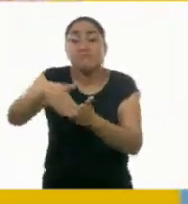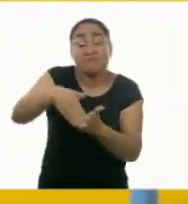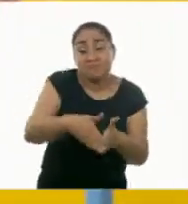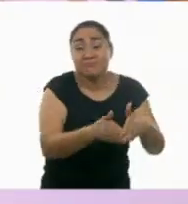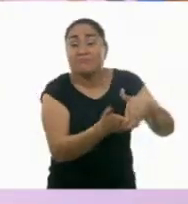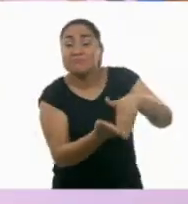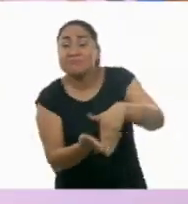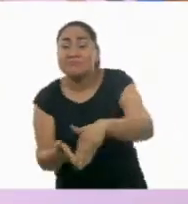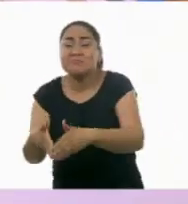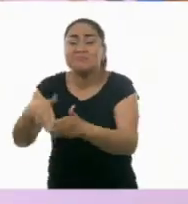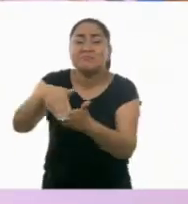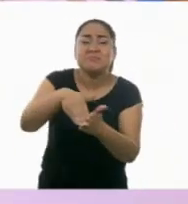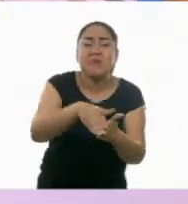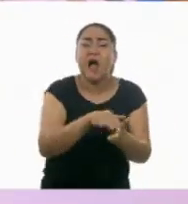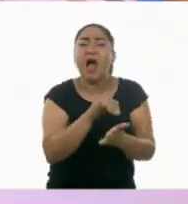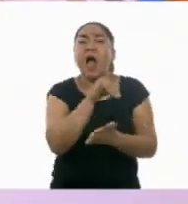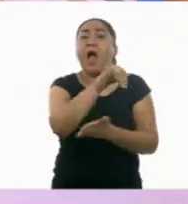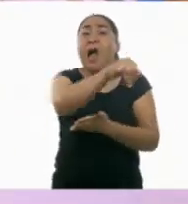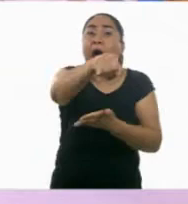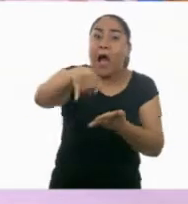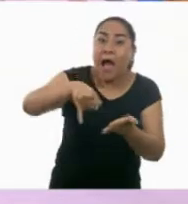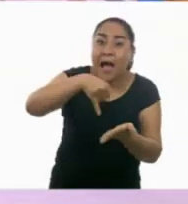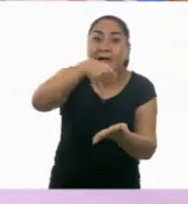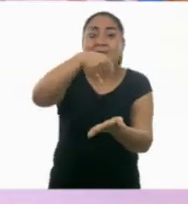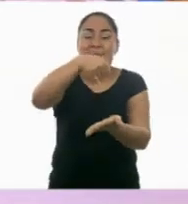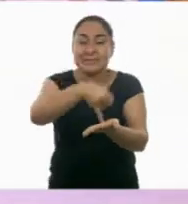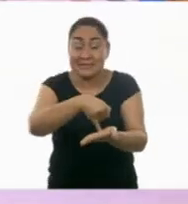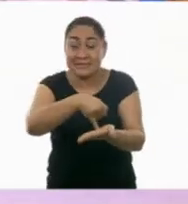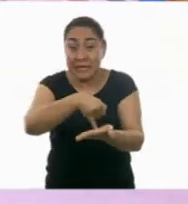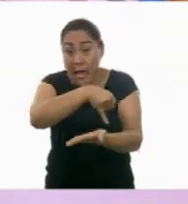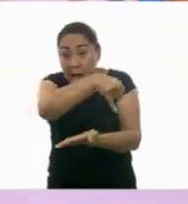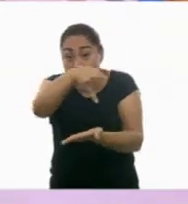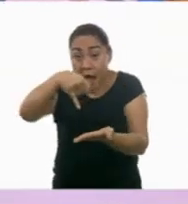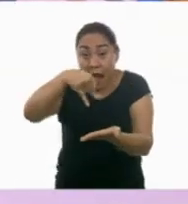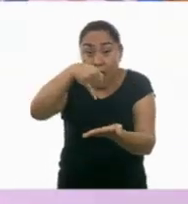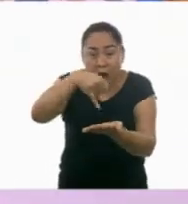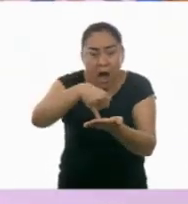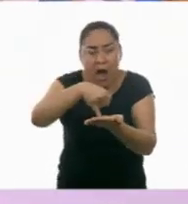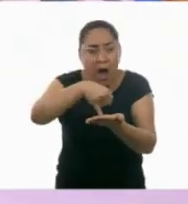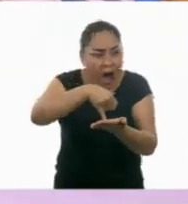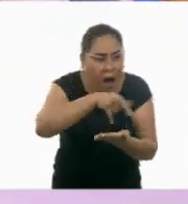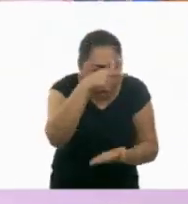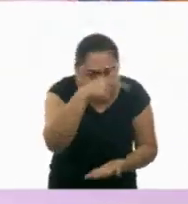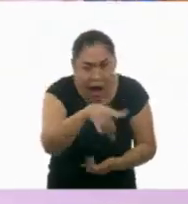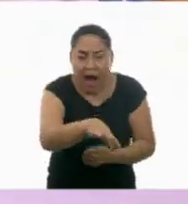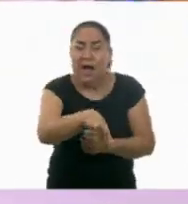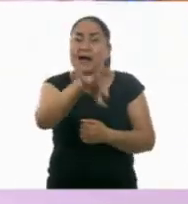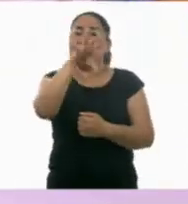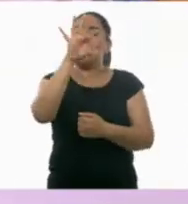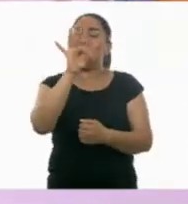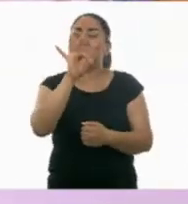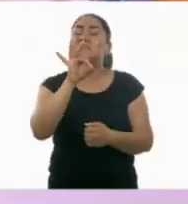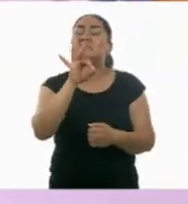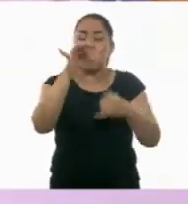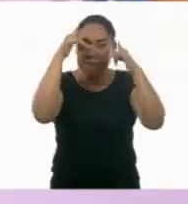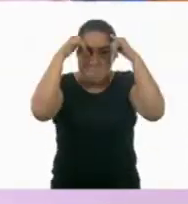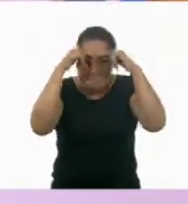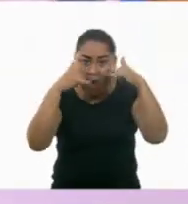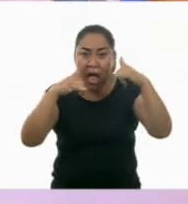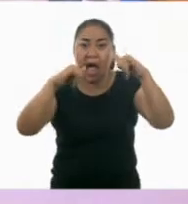bodón, y a una isla llegué bodón, bodón, y en la isla encontré una